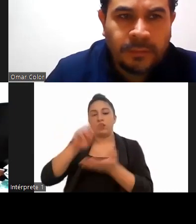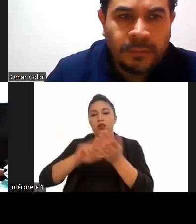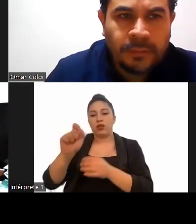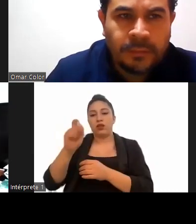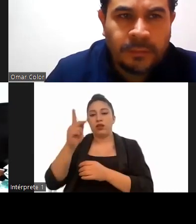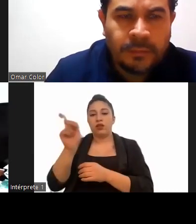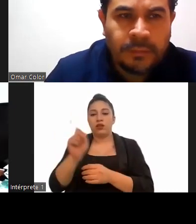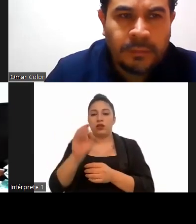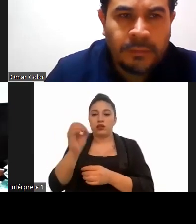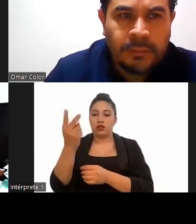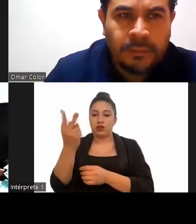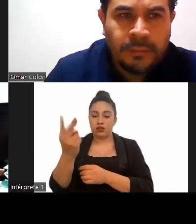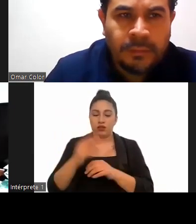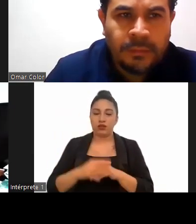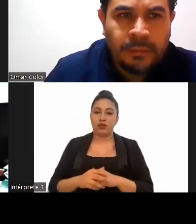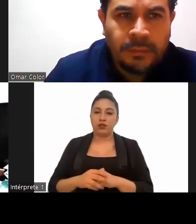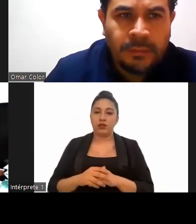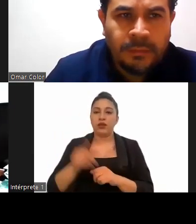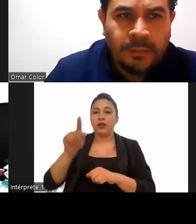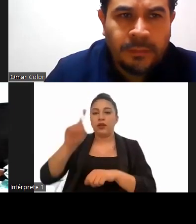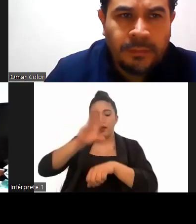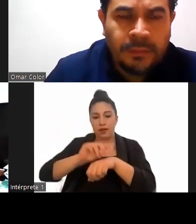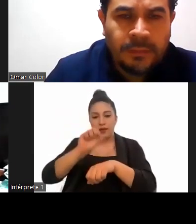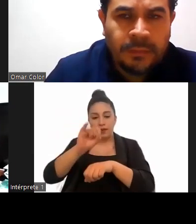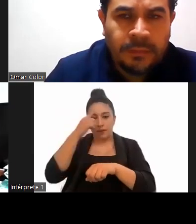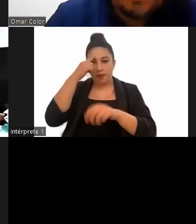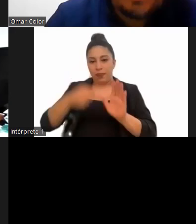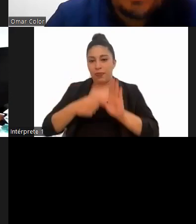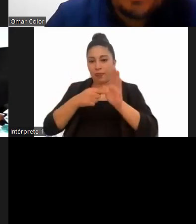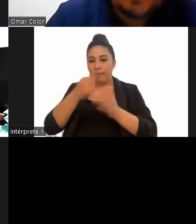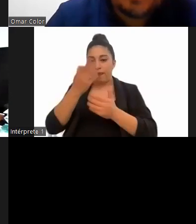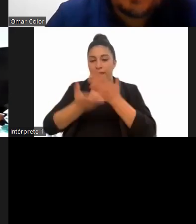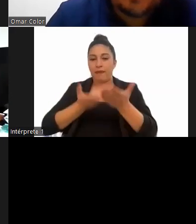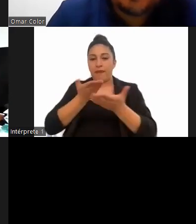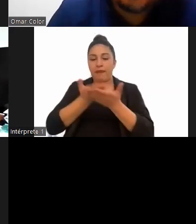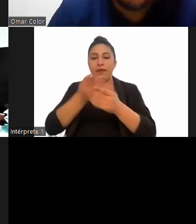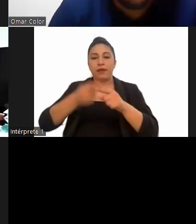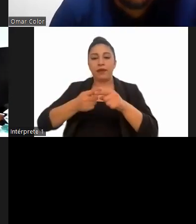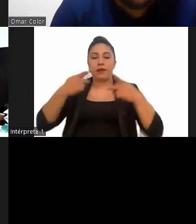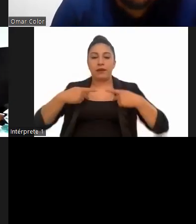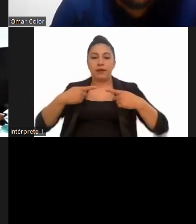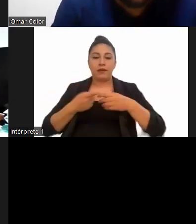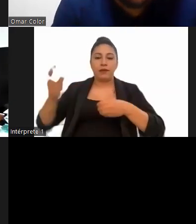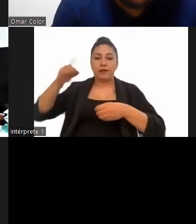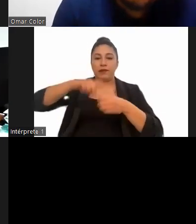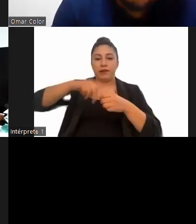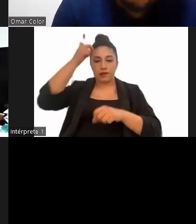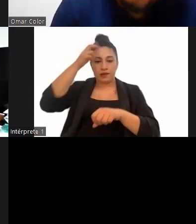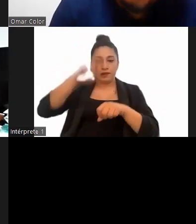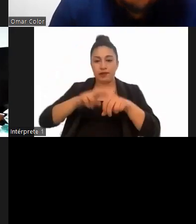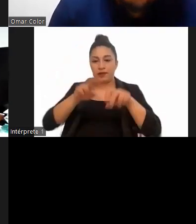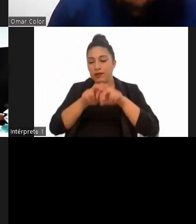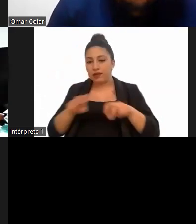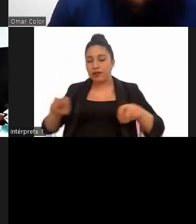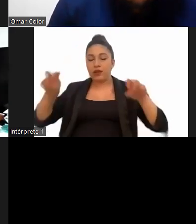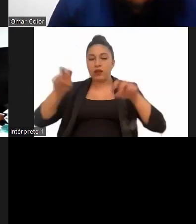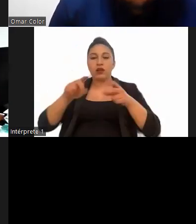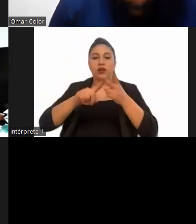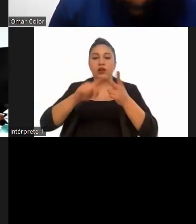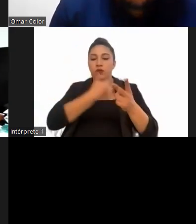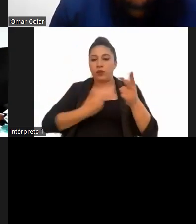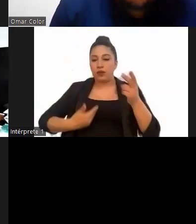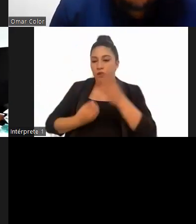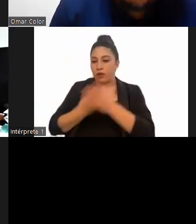CT-CE-10-10-2022-02. Se aprueba la presentación de la modificación de las personas responsables y usuarias en el registro y consulta de los sistemas de datos personales de la